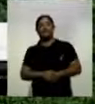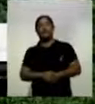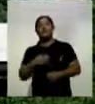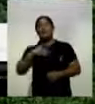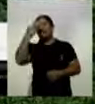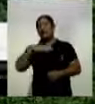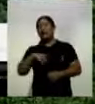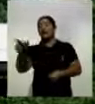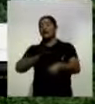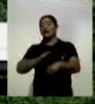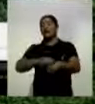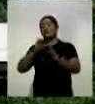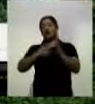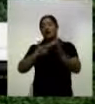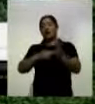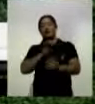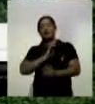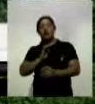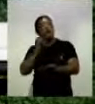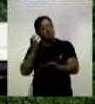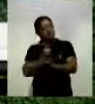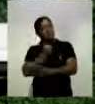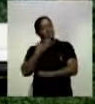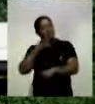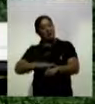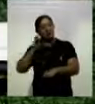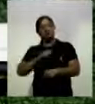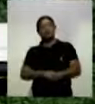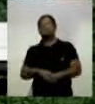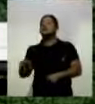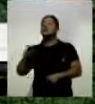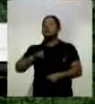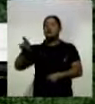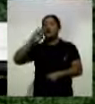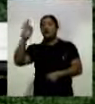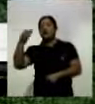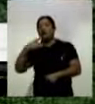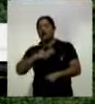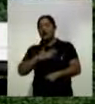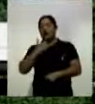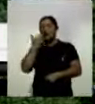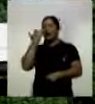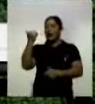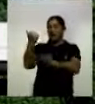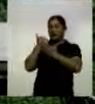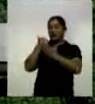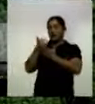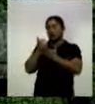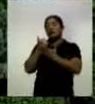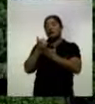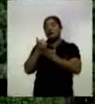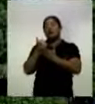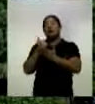exitoso si la Federación decide seguir colaborando con nosotros mediante esos talleres. Bienvenido. Si